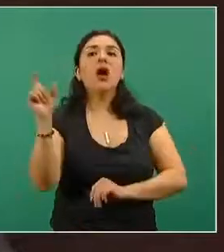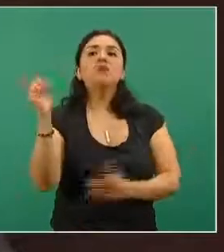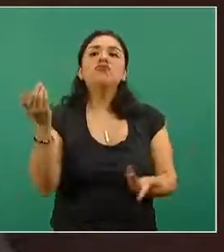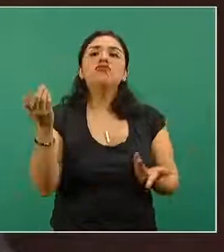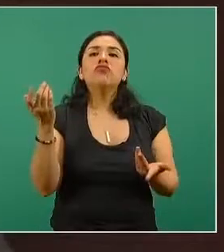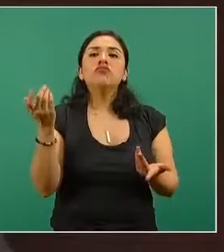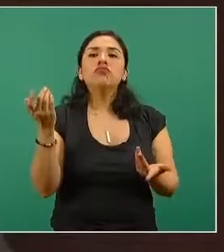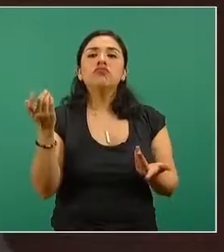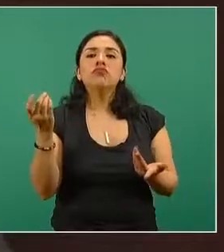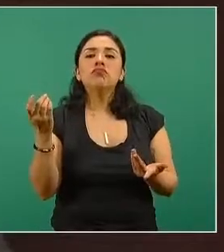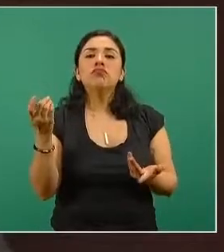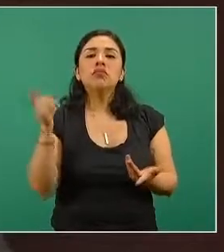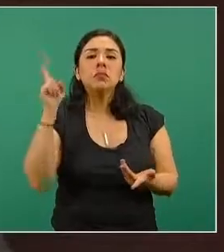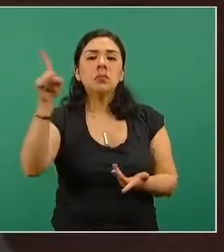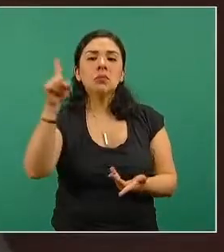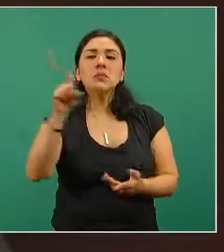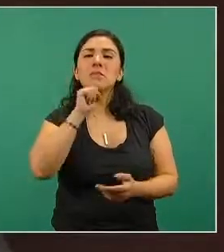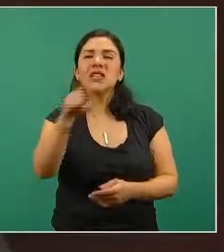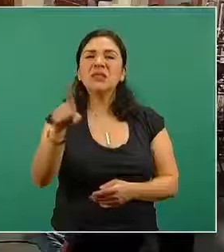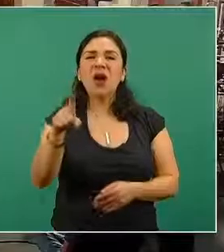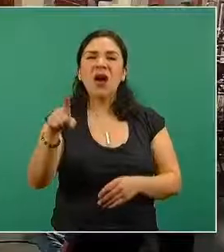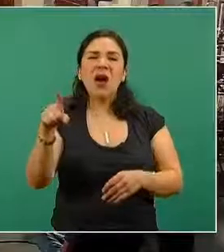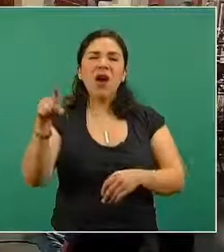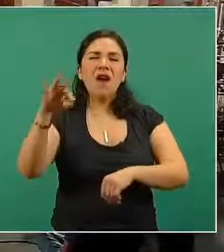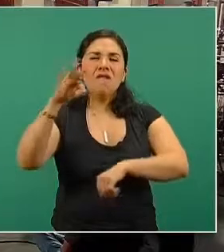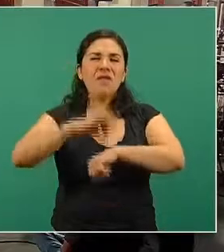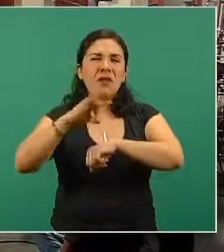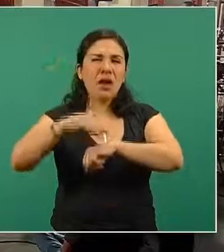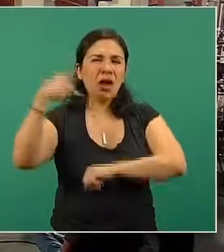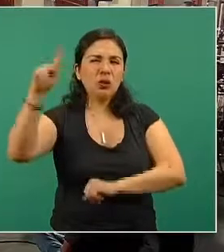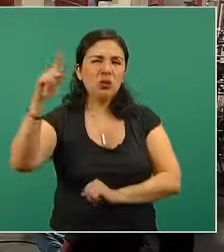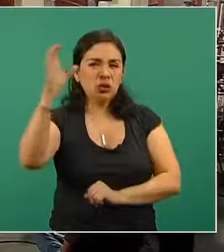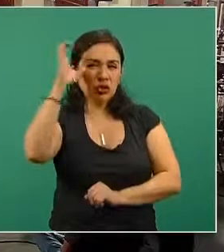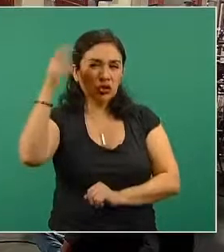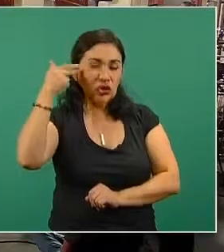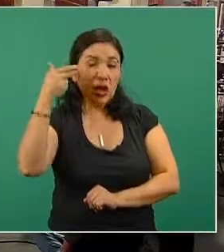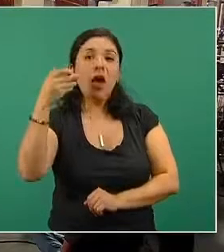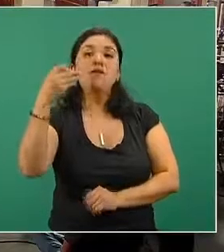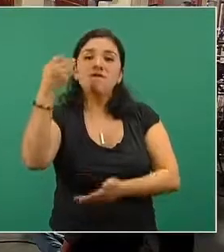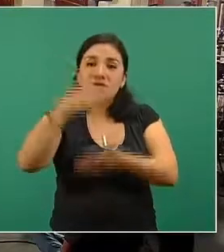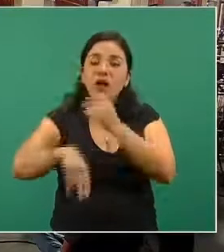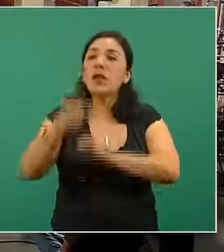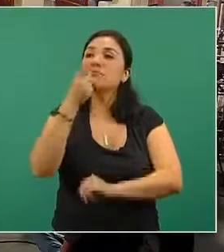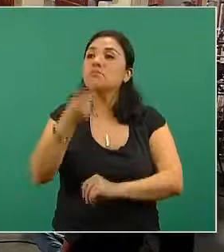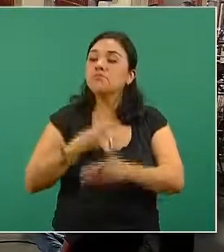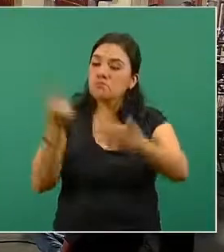de la misma casa farmacéutica en China de enviarnos una serie de